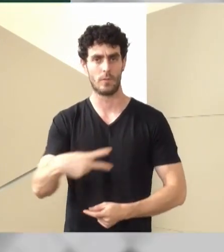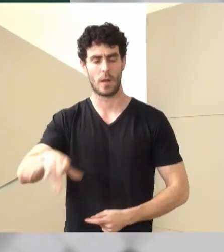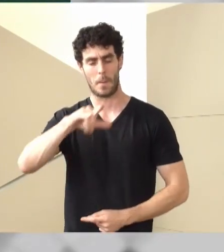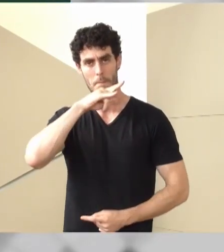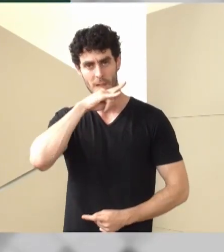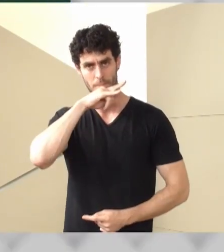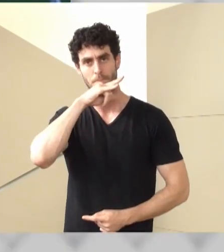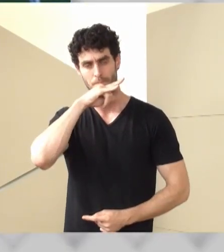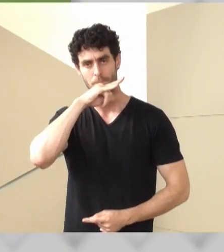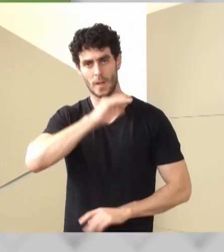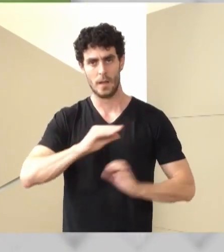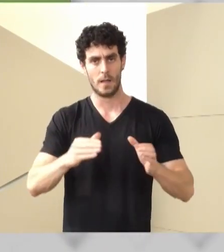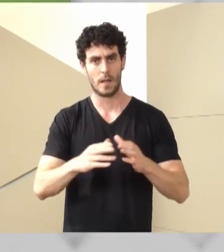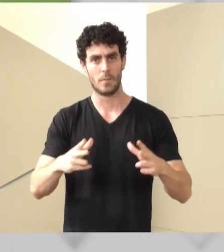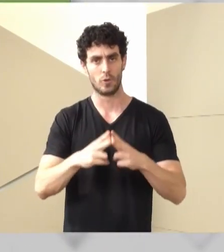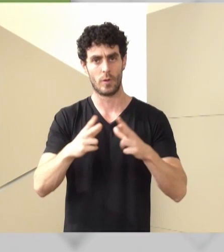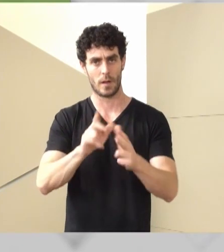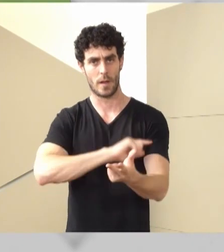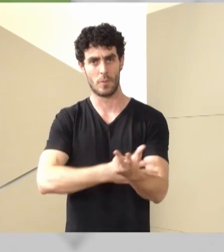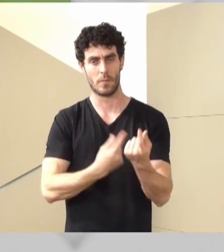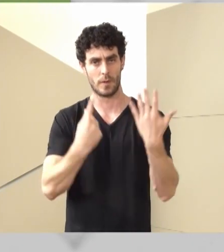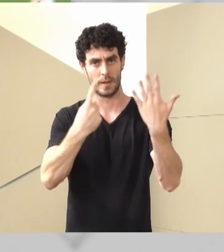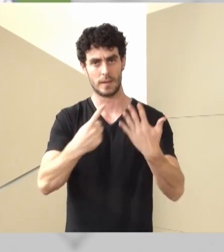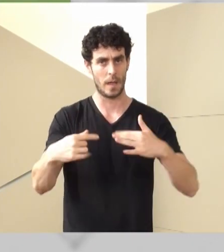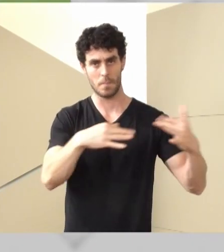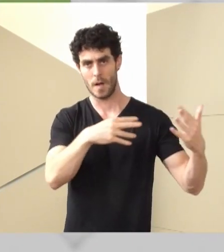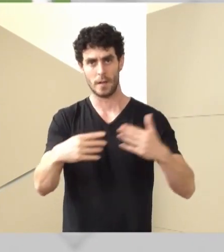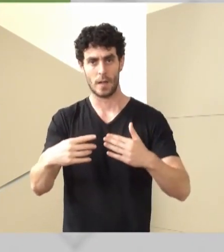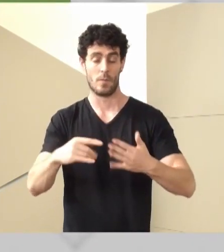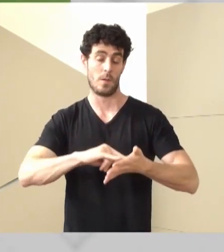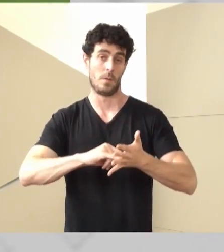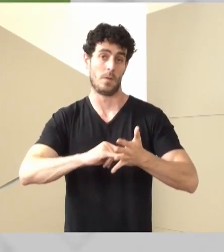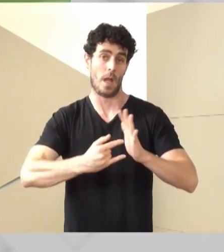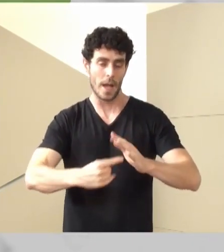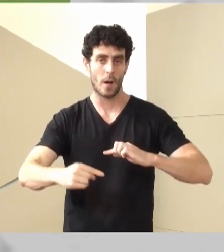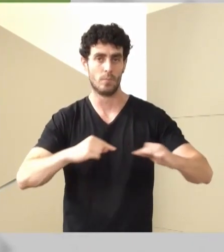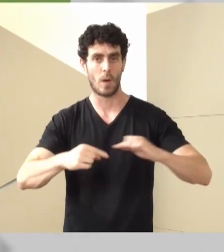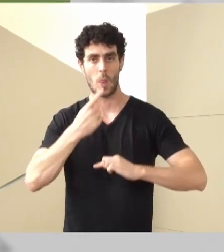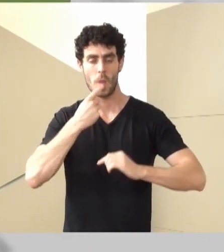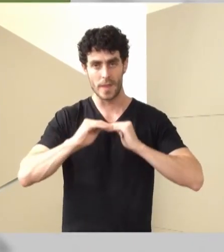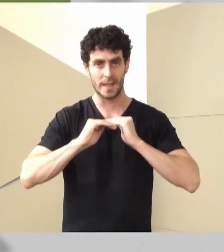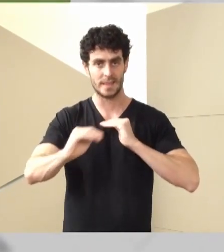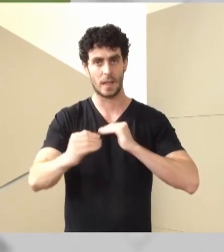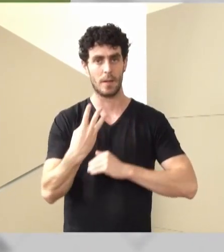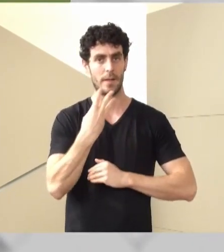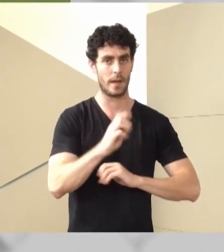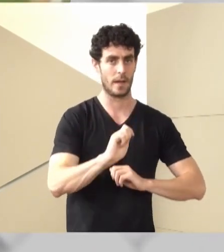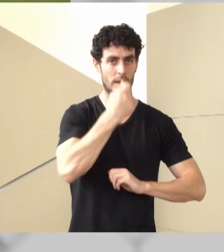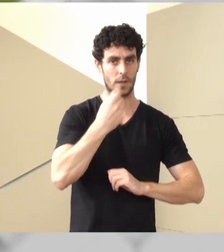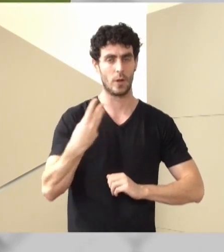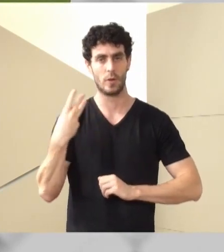equipo blanquirrojo lleva jugadas 6 jornadas y se encuentra en una situación, dice el técnico, estable, con 3 victorias y 3